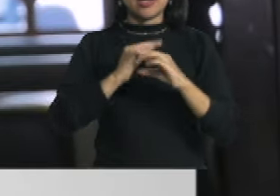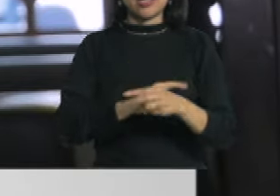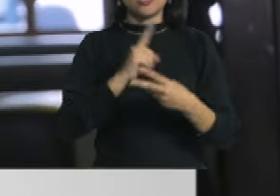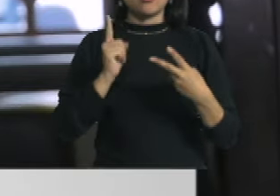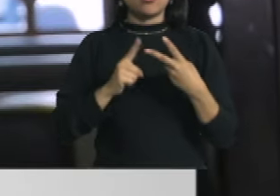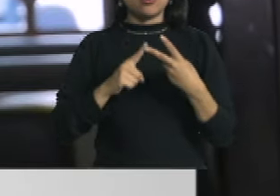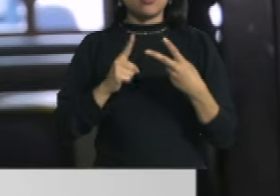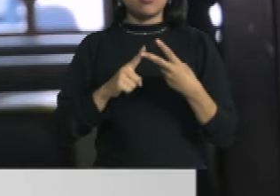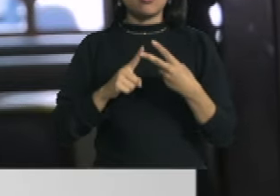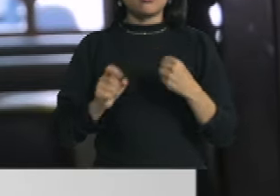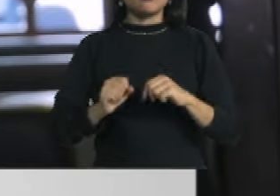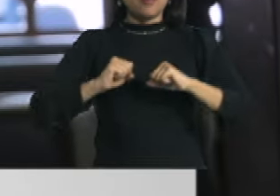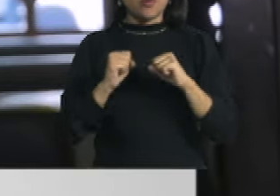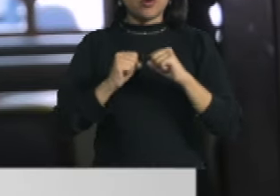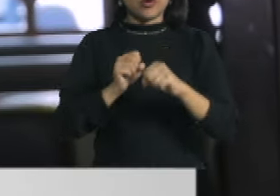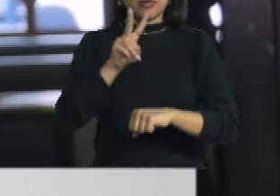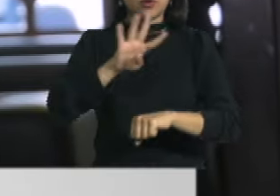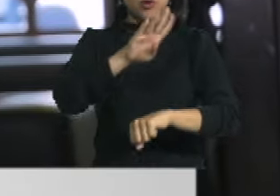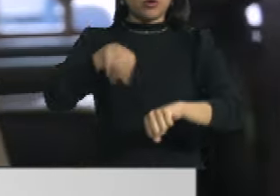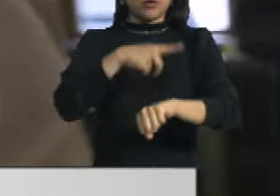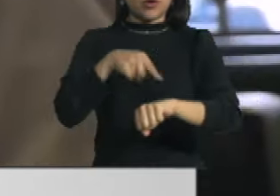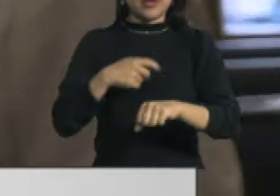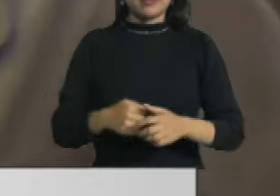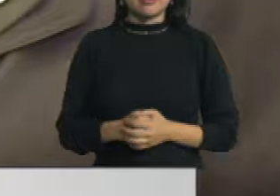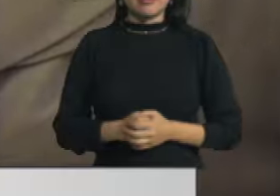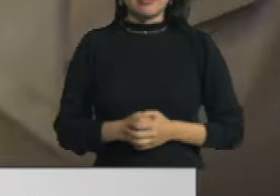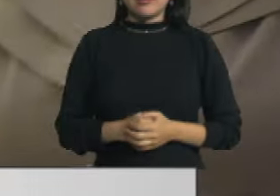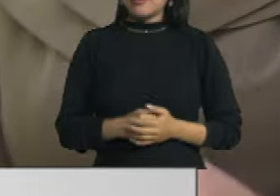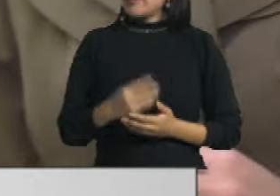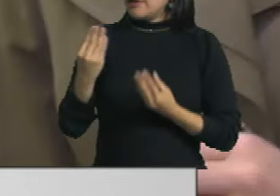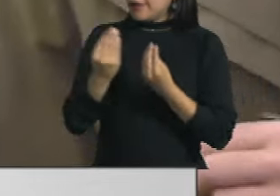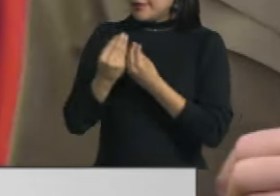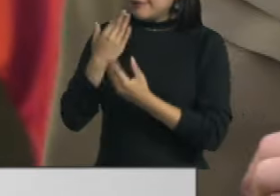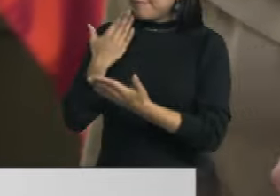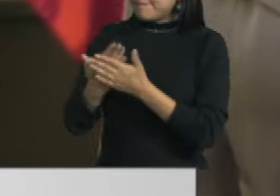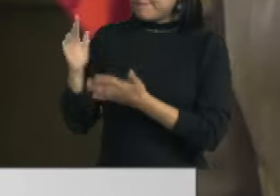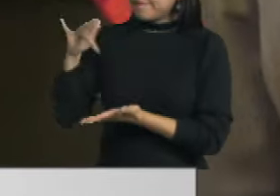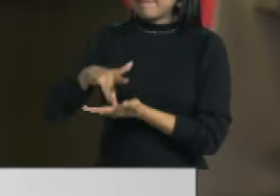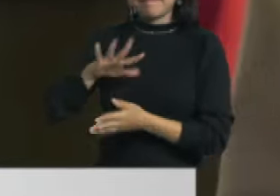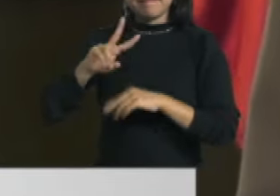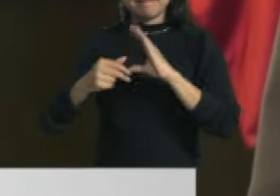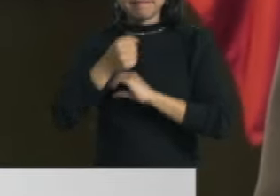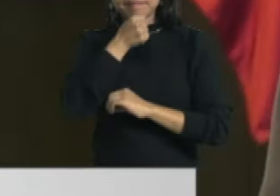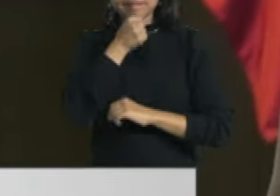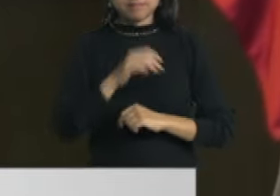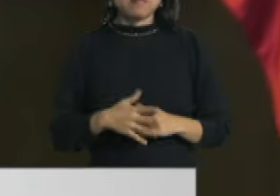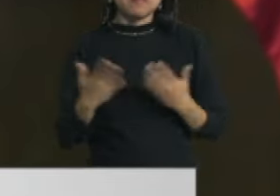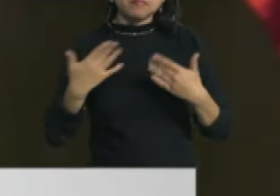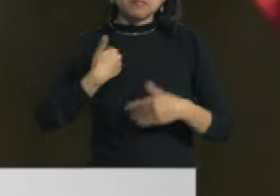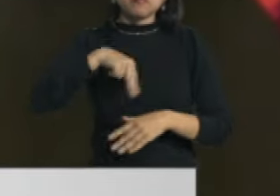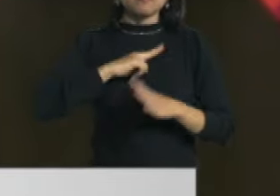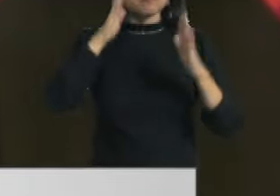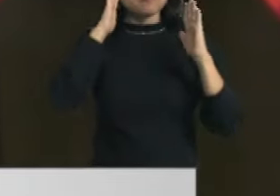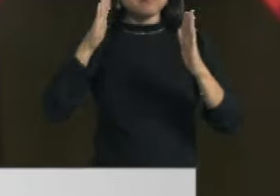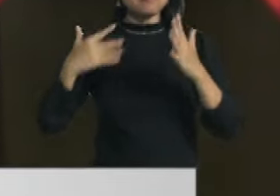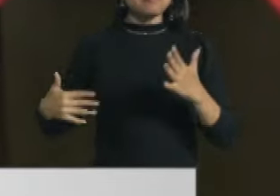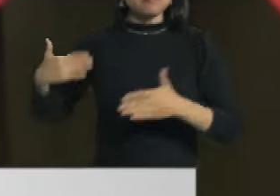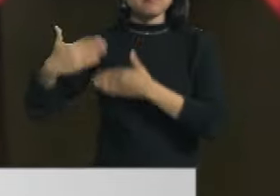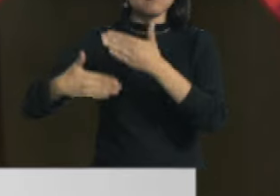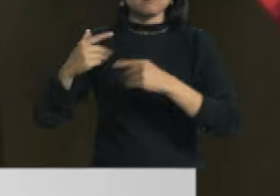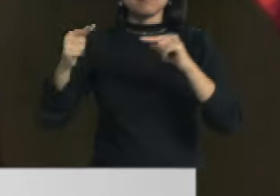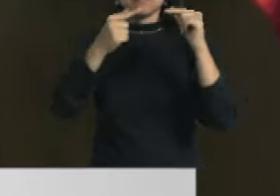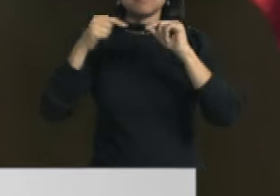también poder generar esa Bogotá 24 horas. Concejal María Clara Name, muchas gracias por acompañarnos en Noticentro 1 CMI. Estaremos atentos entonces al desarrollo de